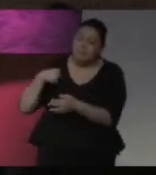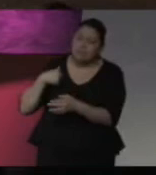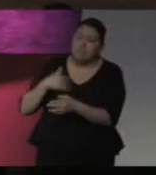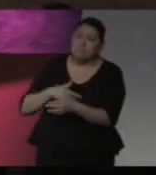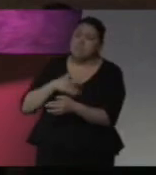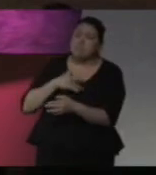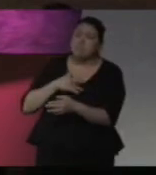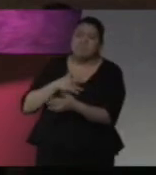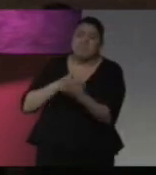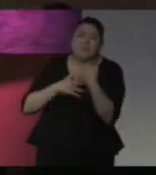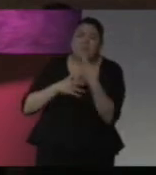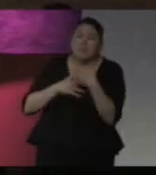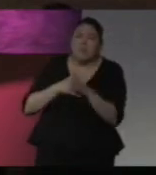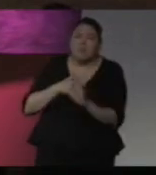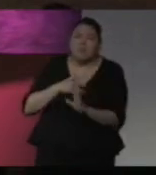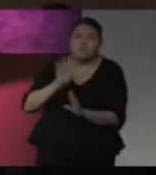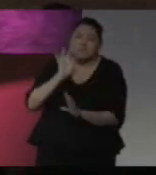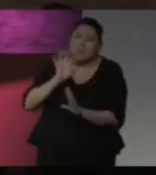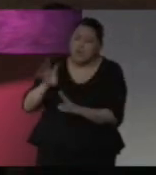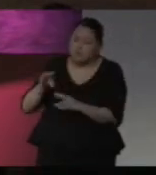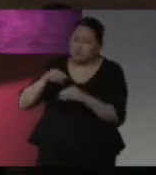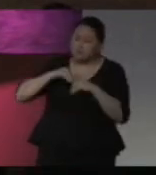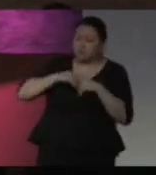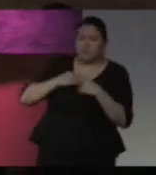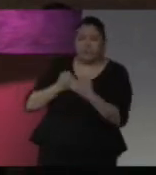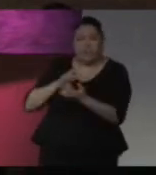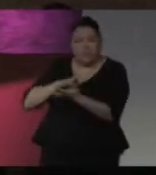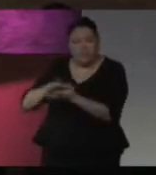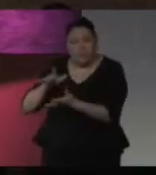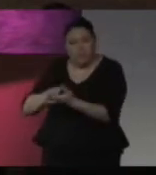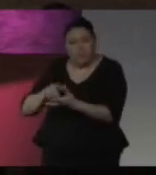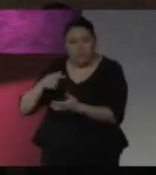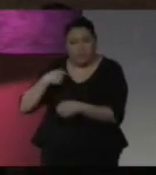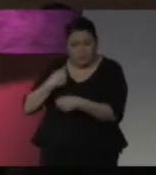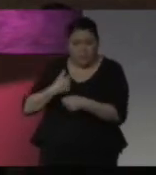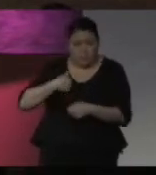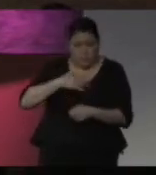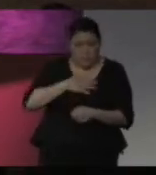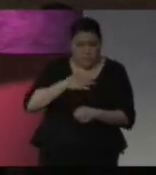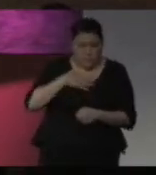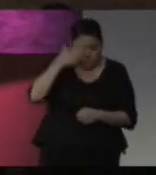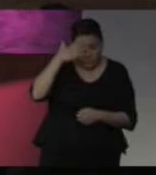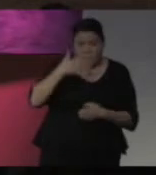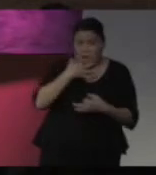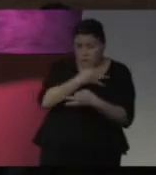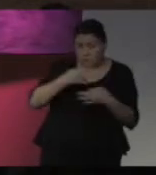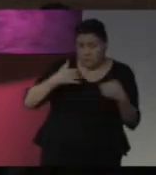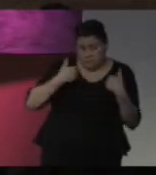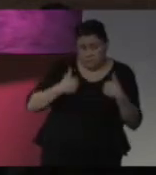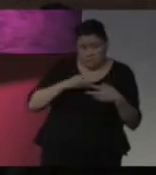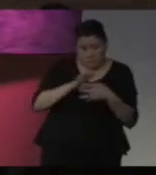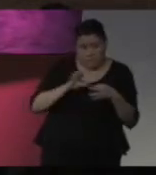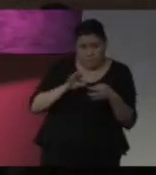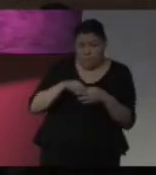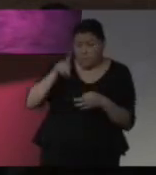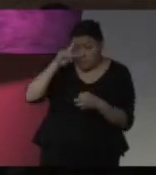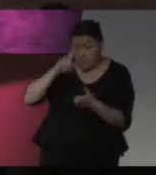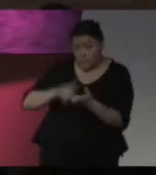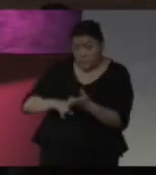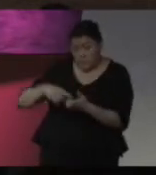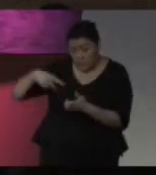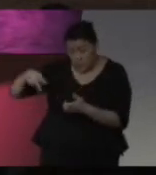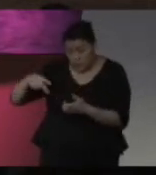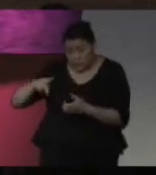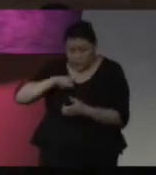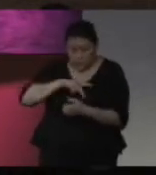Entonces, lo comento por esto de, está bien reconocer como el lugar de donde estamos enunciando, pero también creo que es una lucha propia, ¿no? O sea,